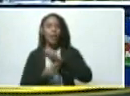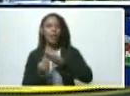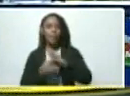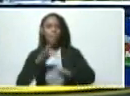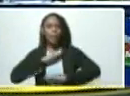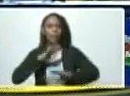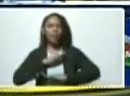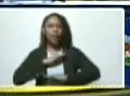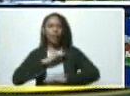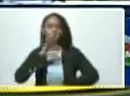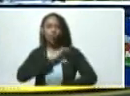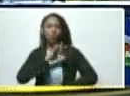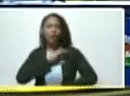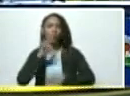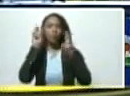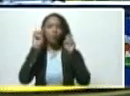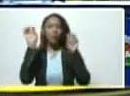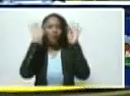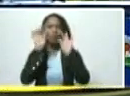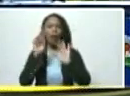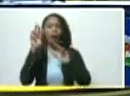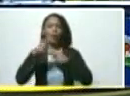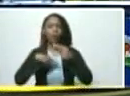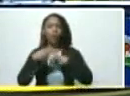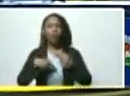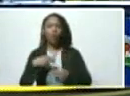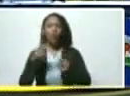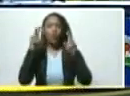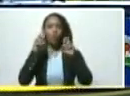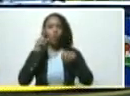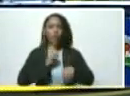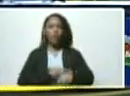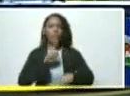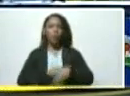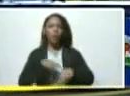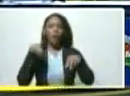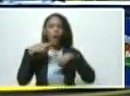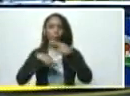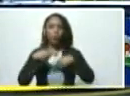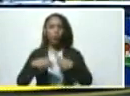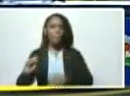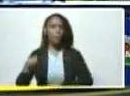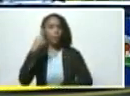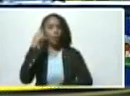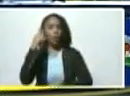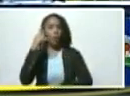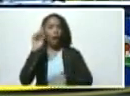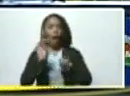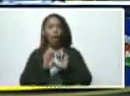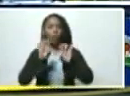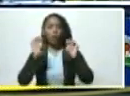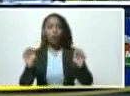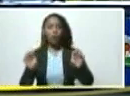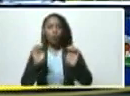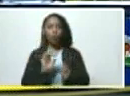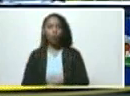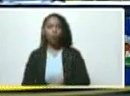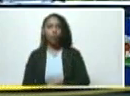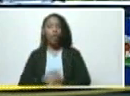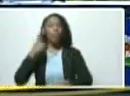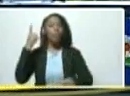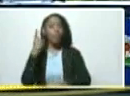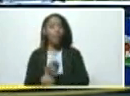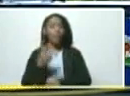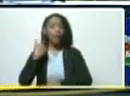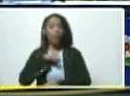social en la nueva etapa de la revolución, en la nueva época de la revolución? El primero, la educación, debe ser